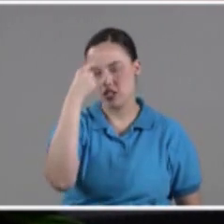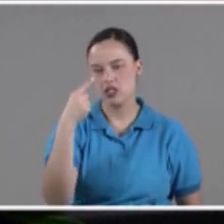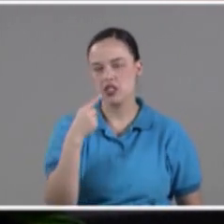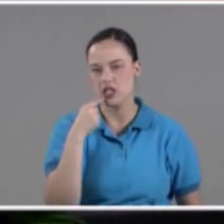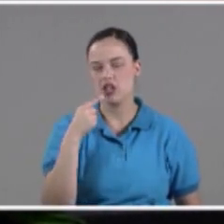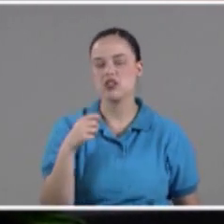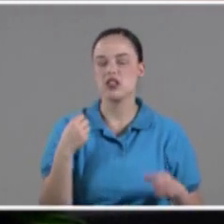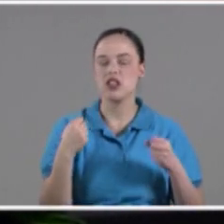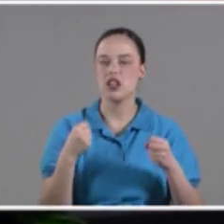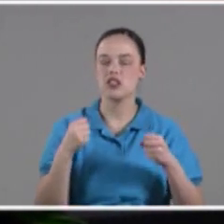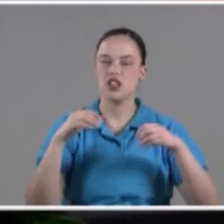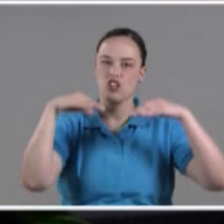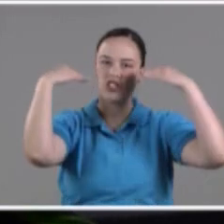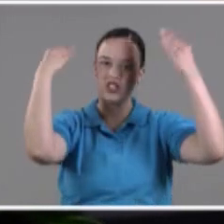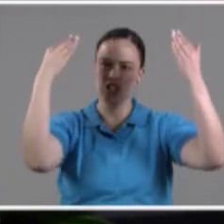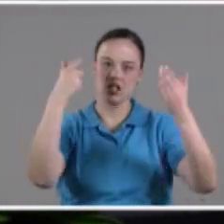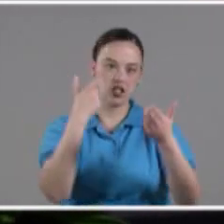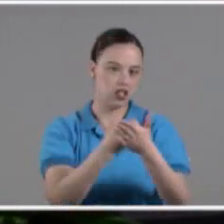capitales